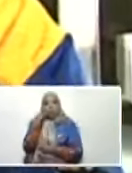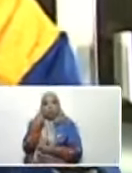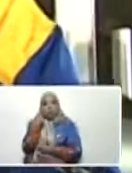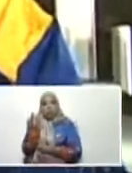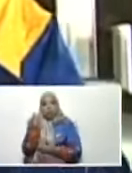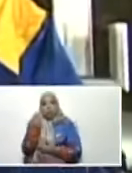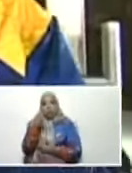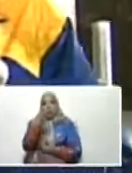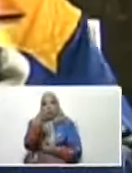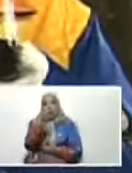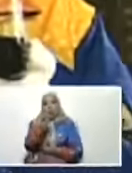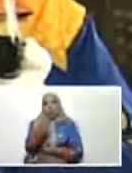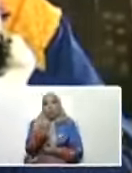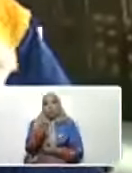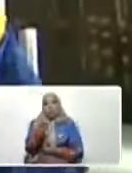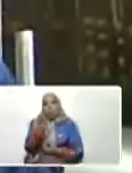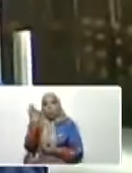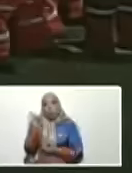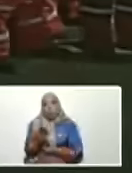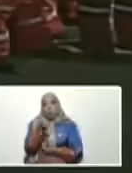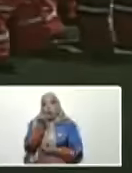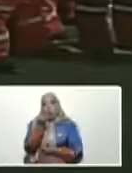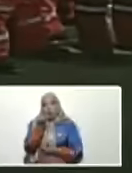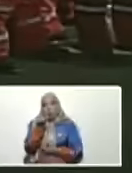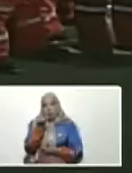con 0.1% de agua.